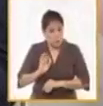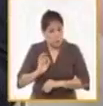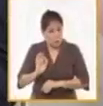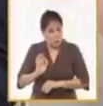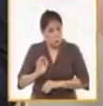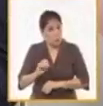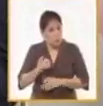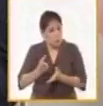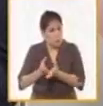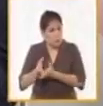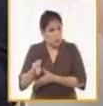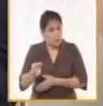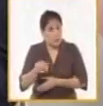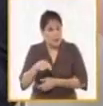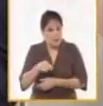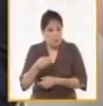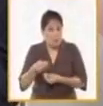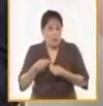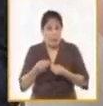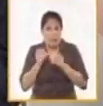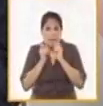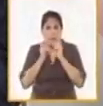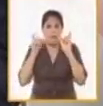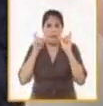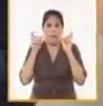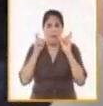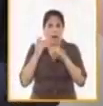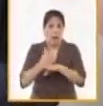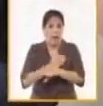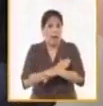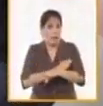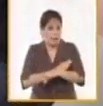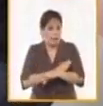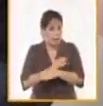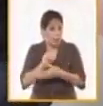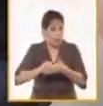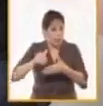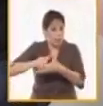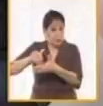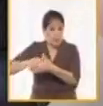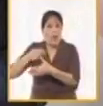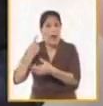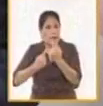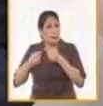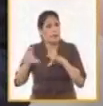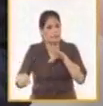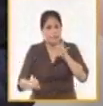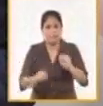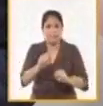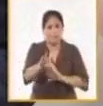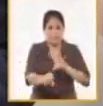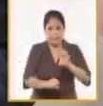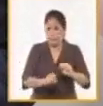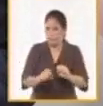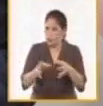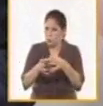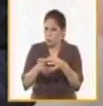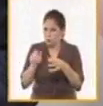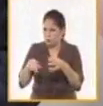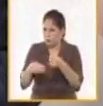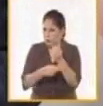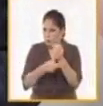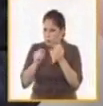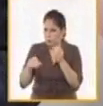Eso es lo que permitió que días antes, que ya se habían capturado un grupo de personas, un